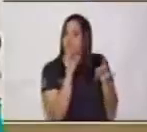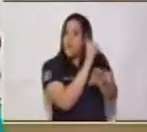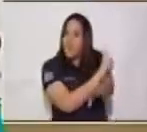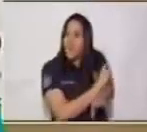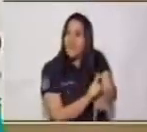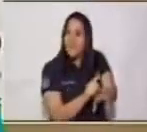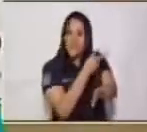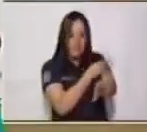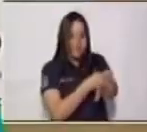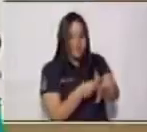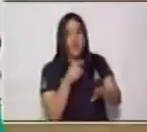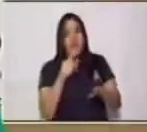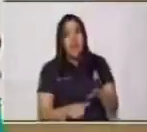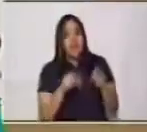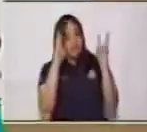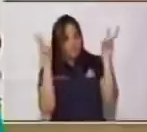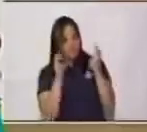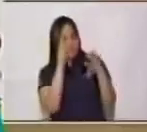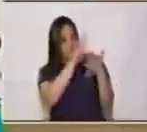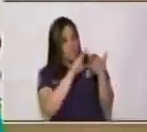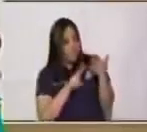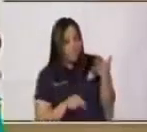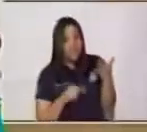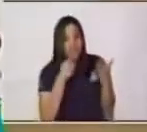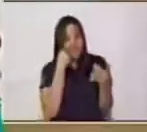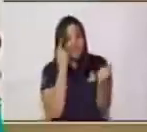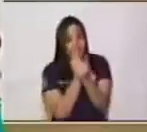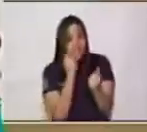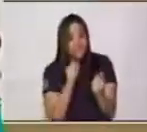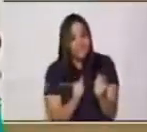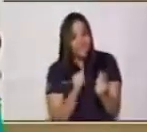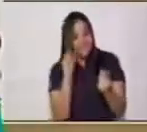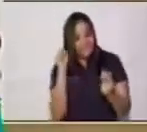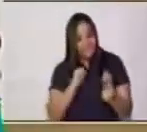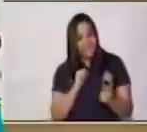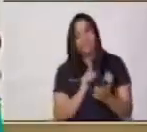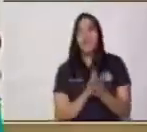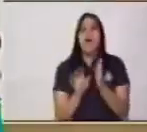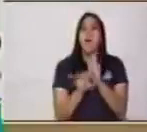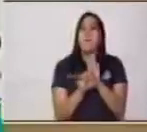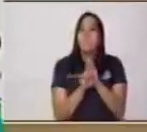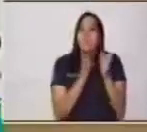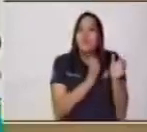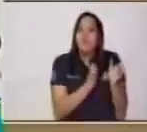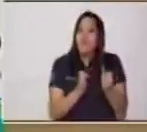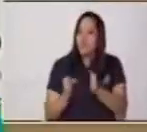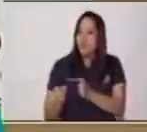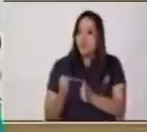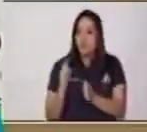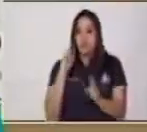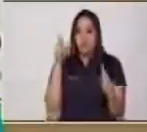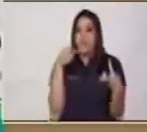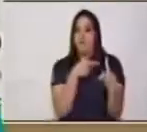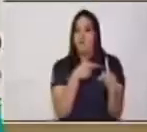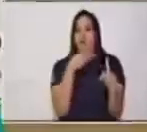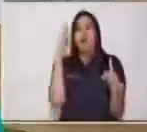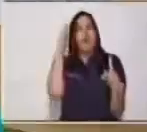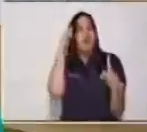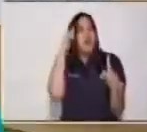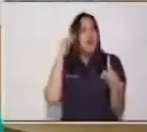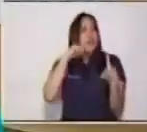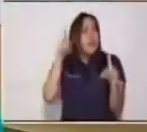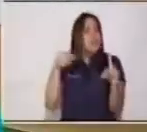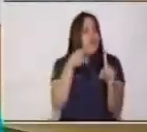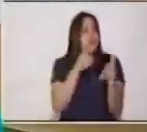tanto algunos textos narrativos los podemos encontrar en verso. Poseen una estructura. ¿Te recuerdas la estructura del